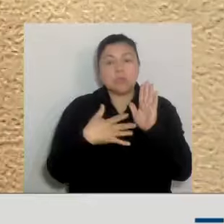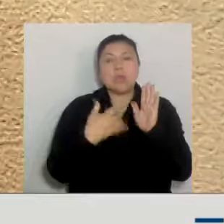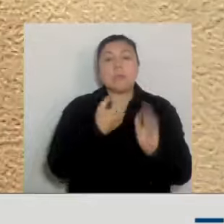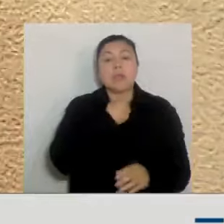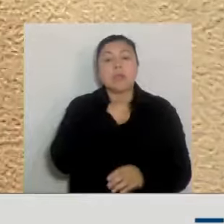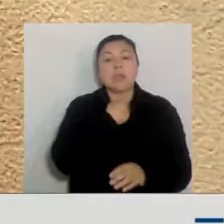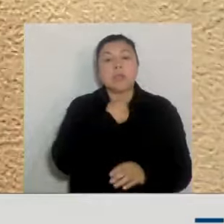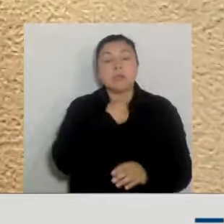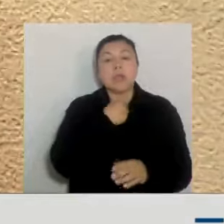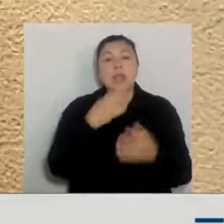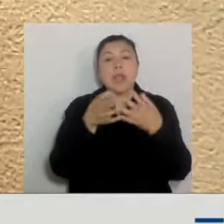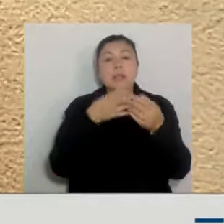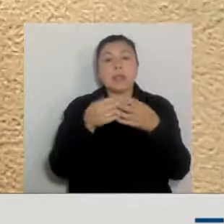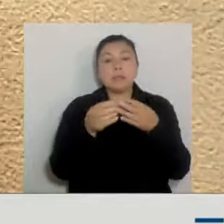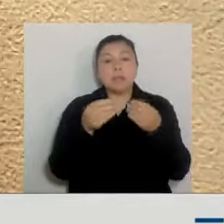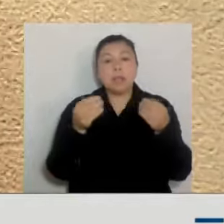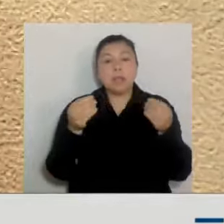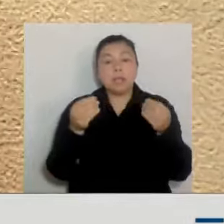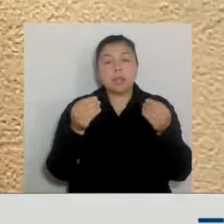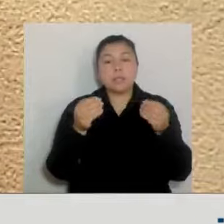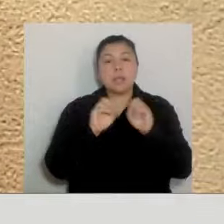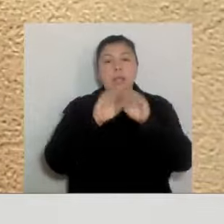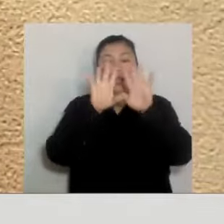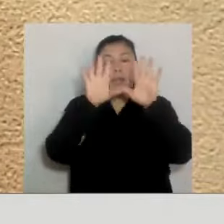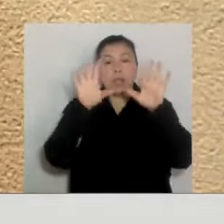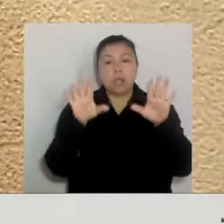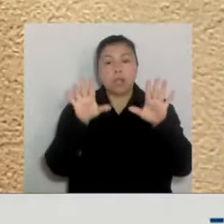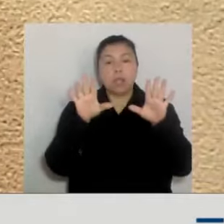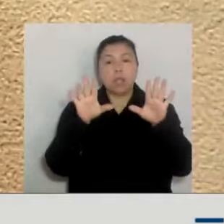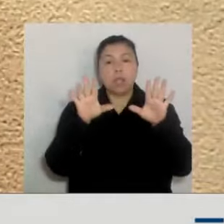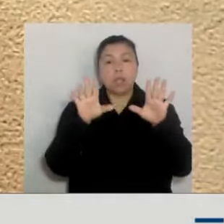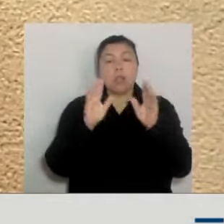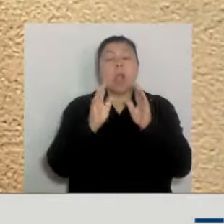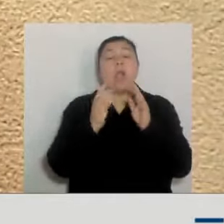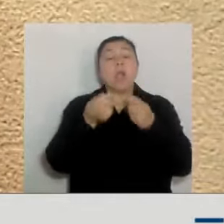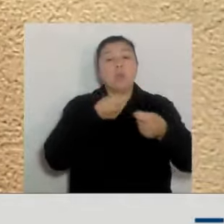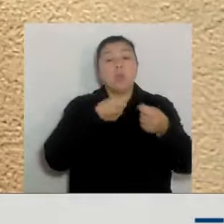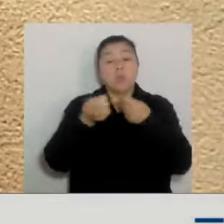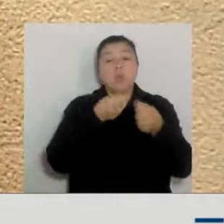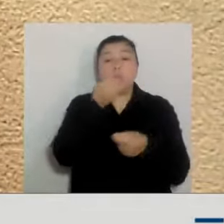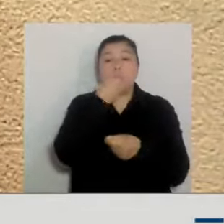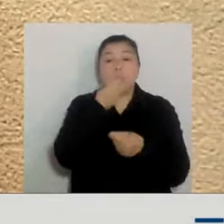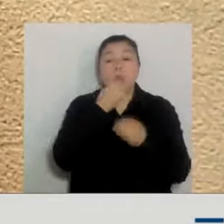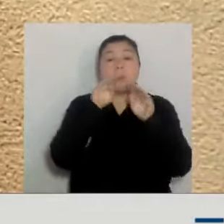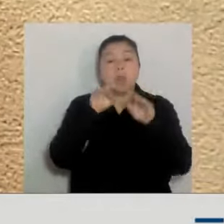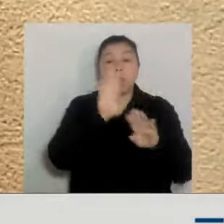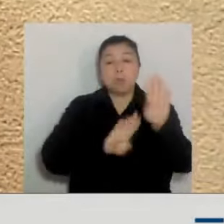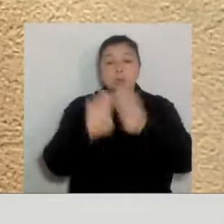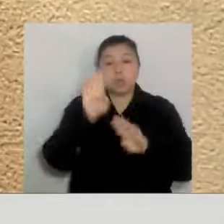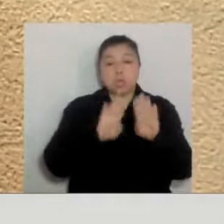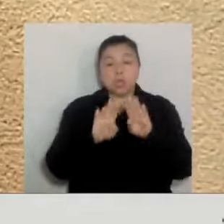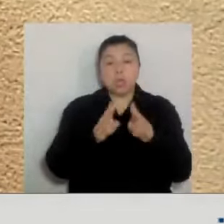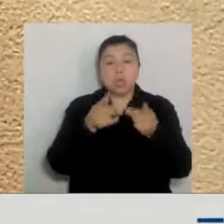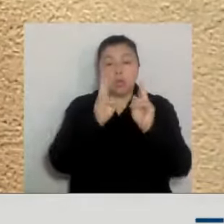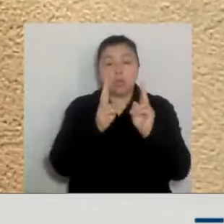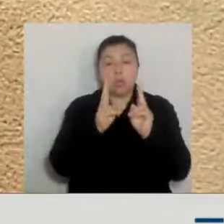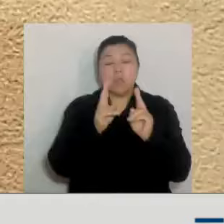la transparencia y la claridad en nuestro mercado alimentario así como para proteger los derechos de los